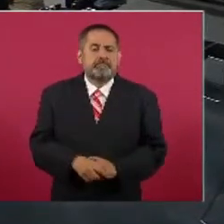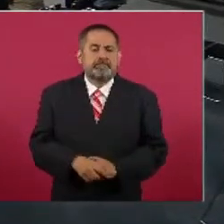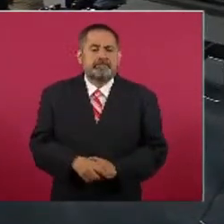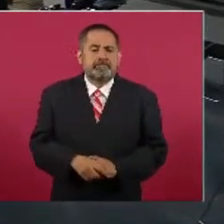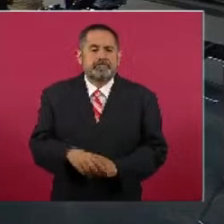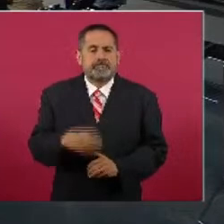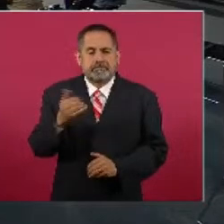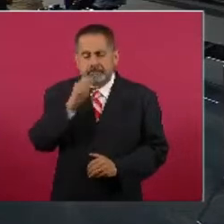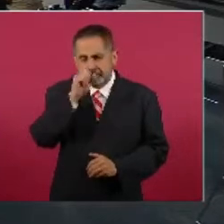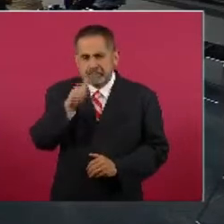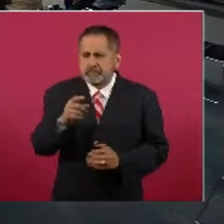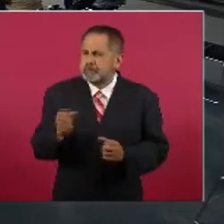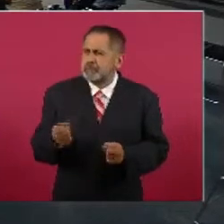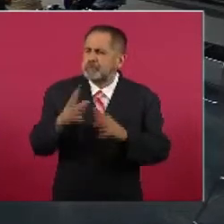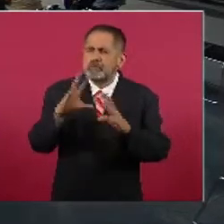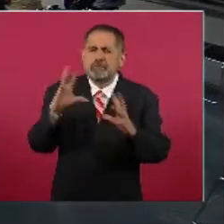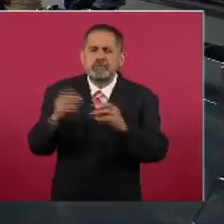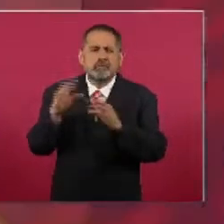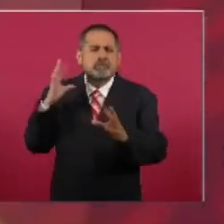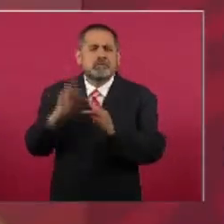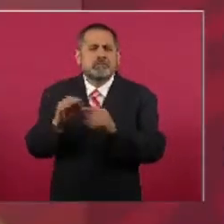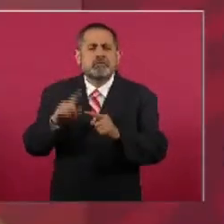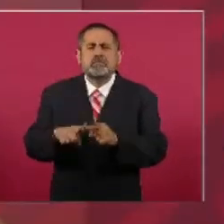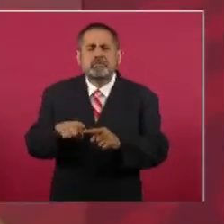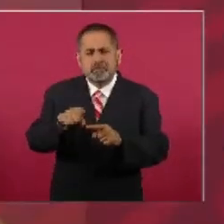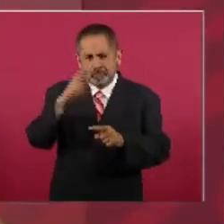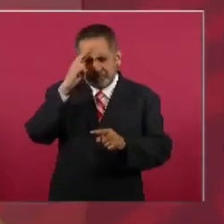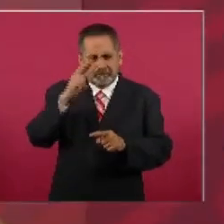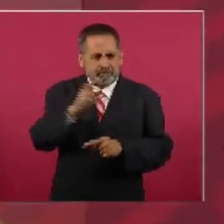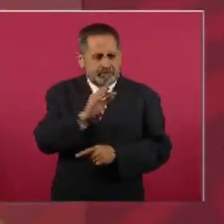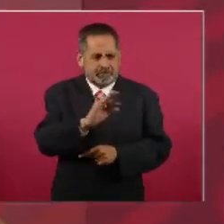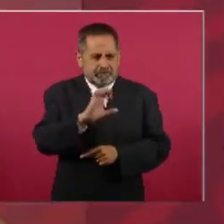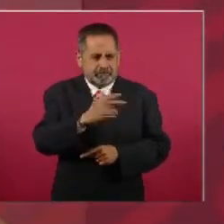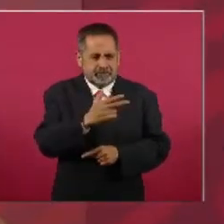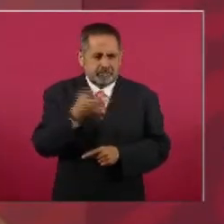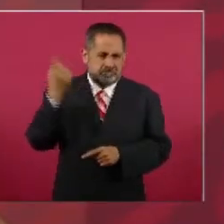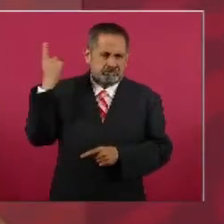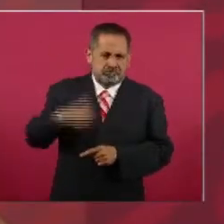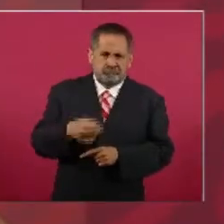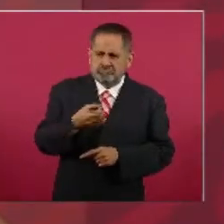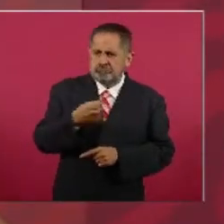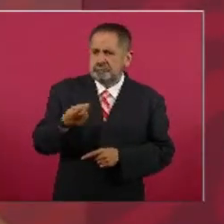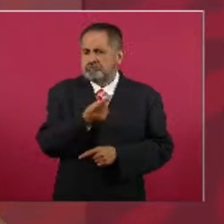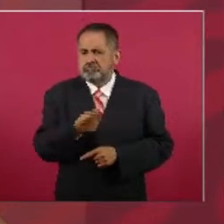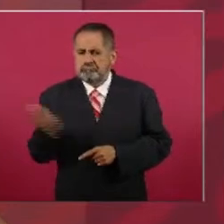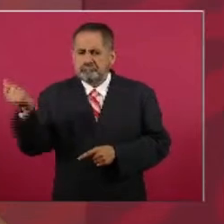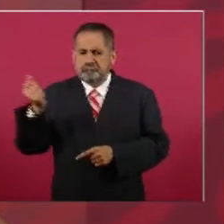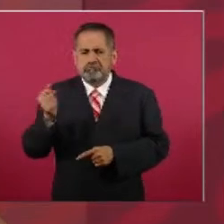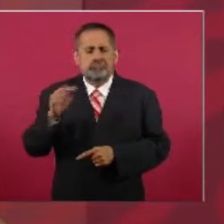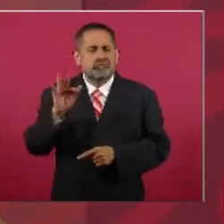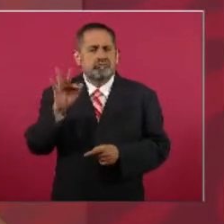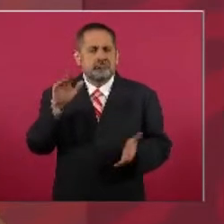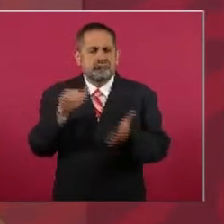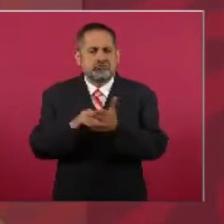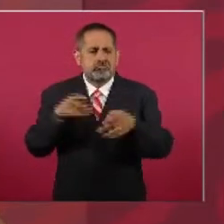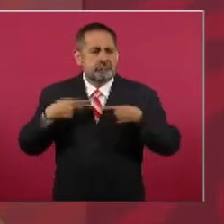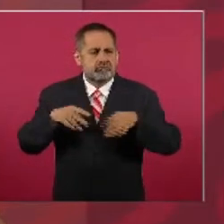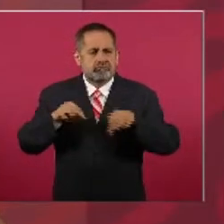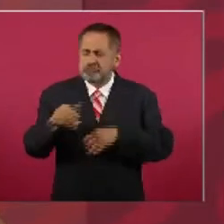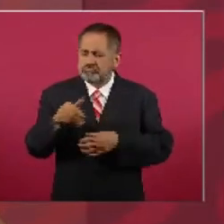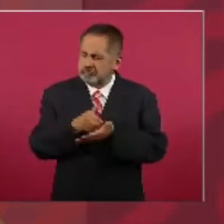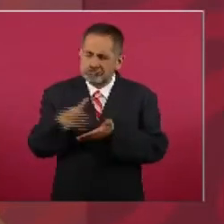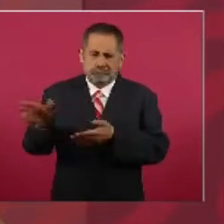y cuántos años se cumplen ya cuando calderón ordenó que despidieran a 40.000 trabajadores